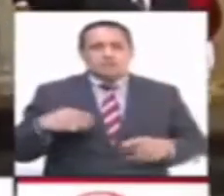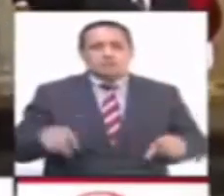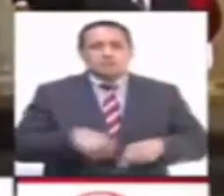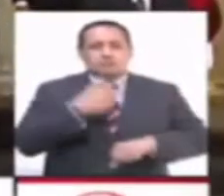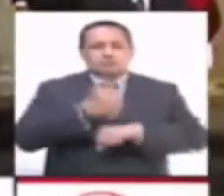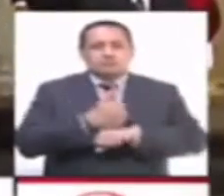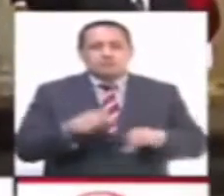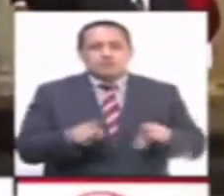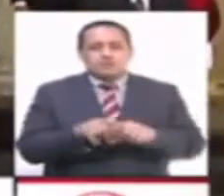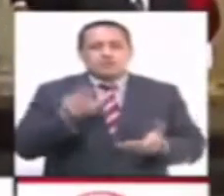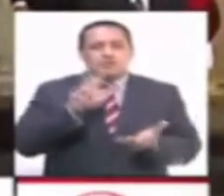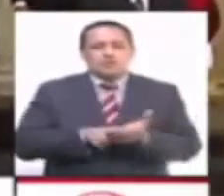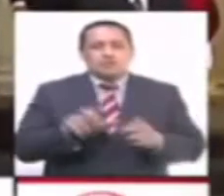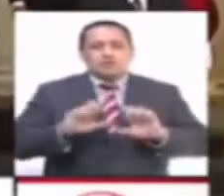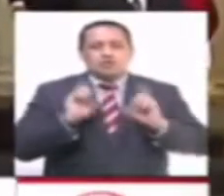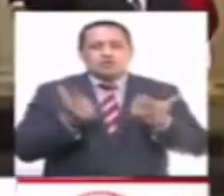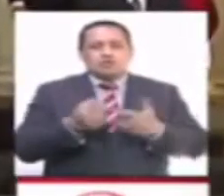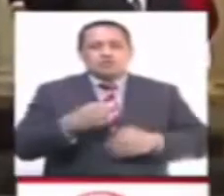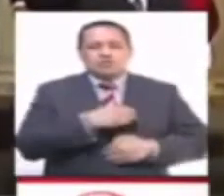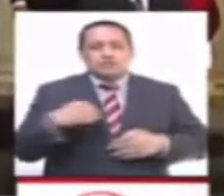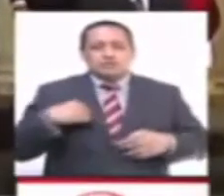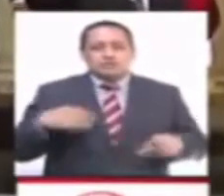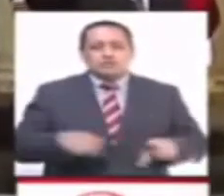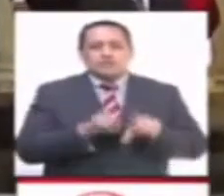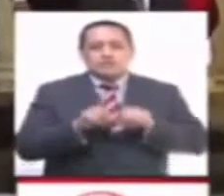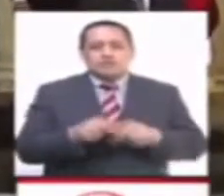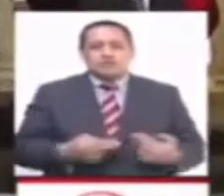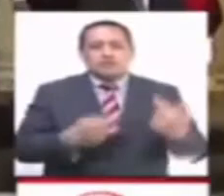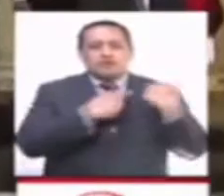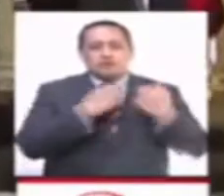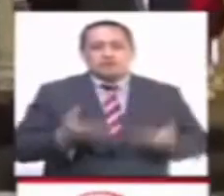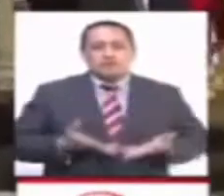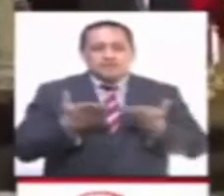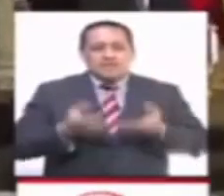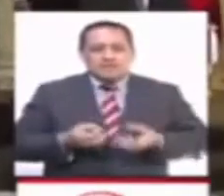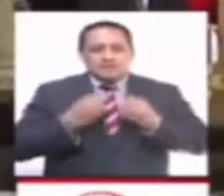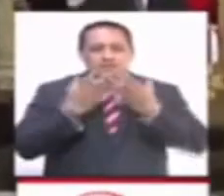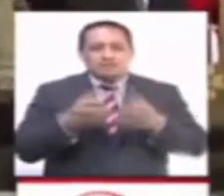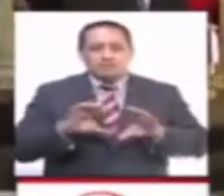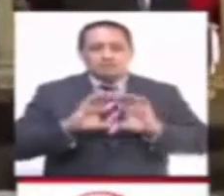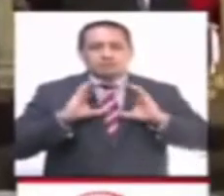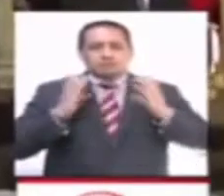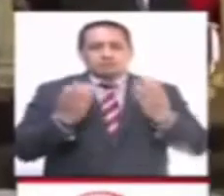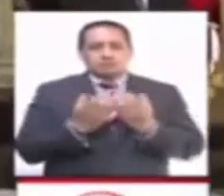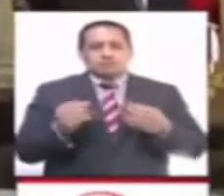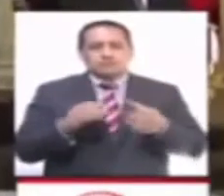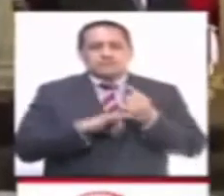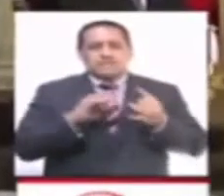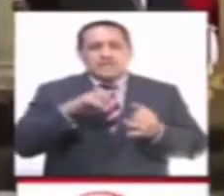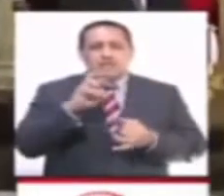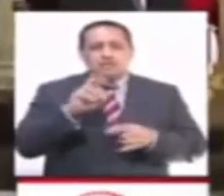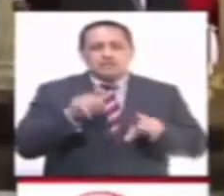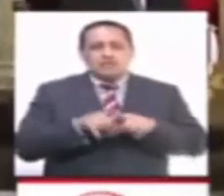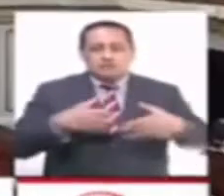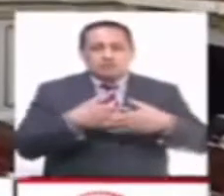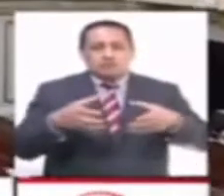plenipotenciarios con aprobación del Consejo de Ministros y con cargo de dar cuenta a la Cámara de Senadores para su